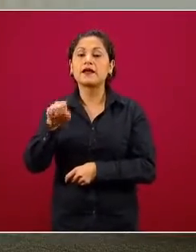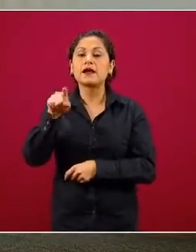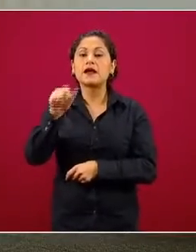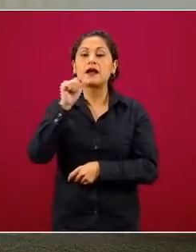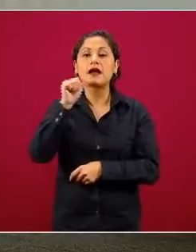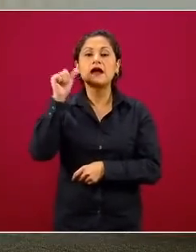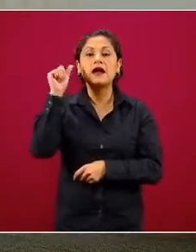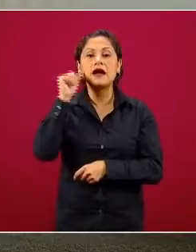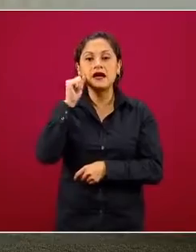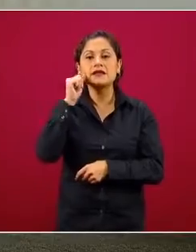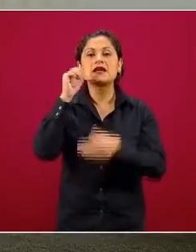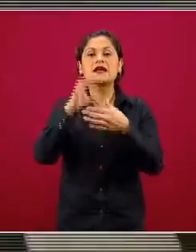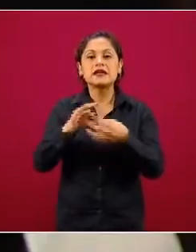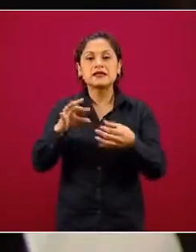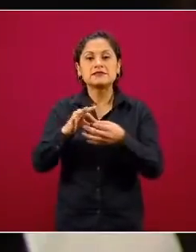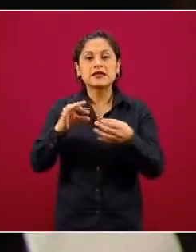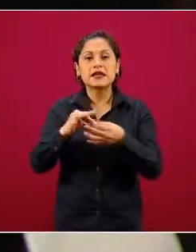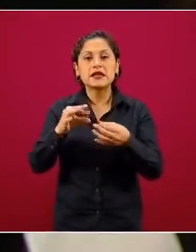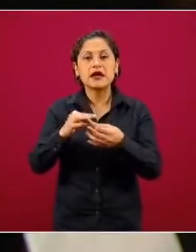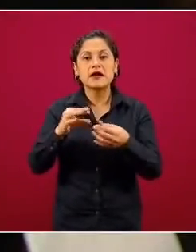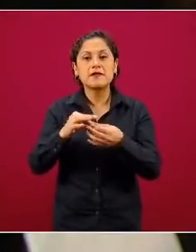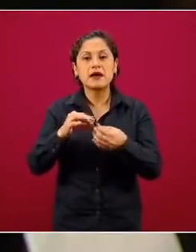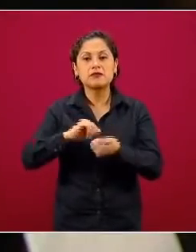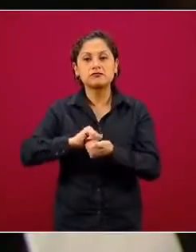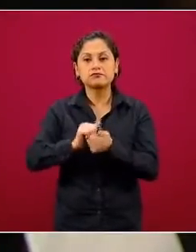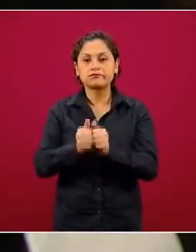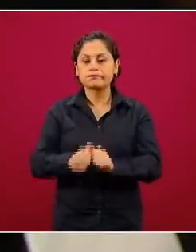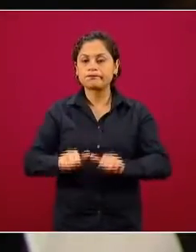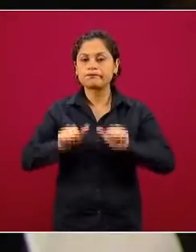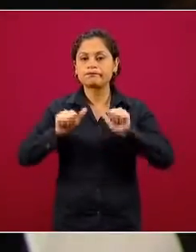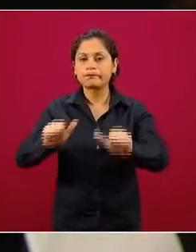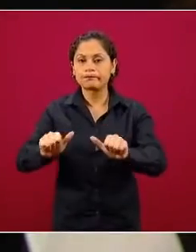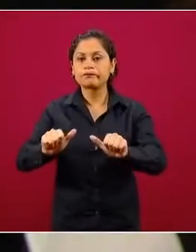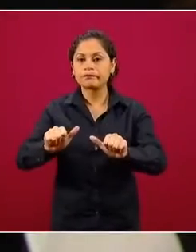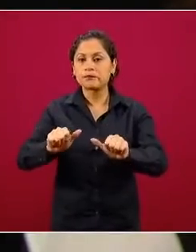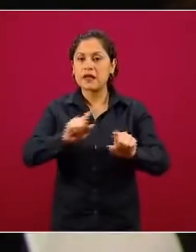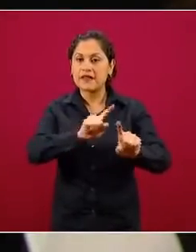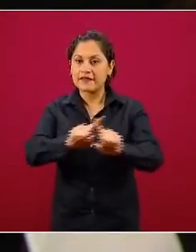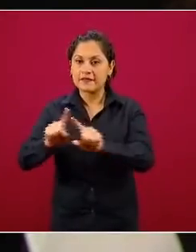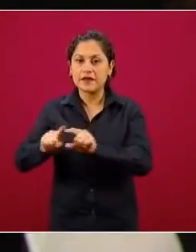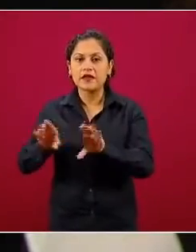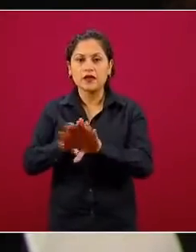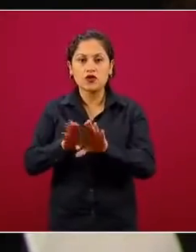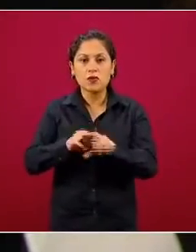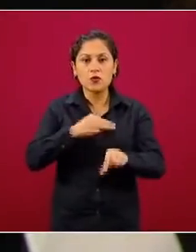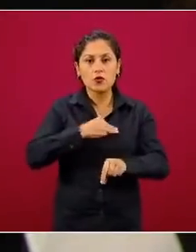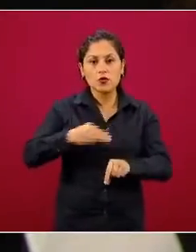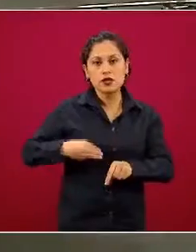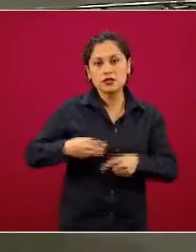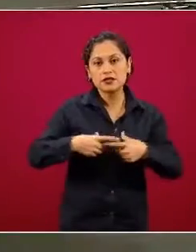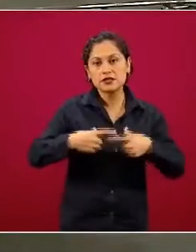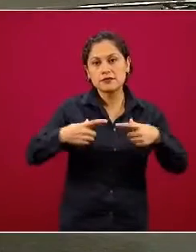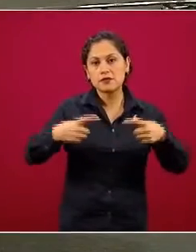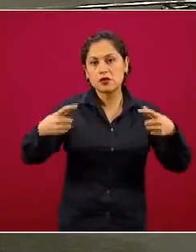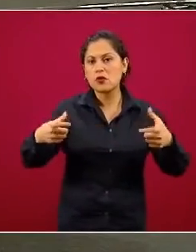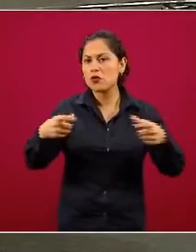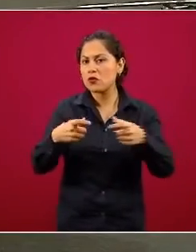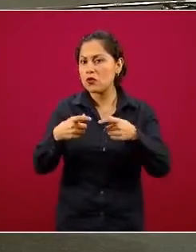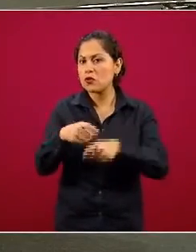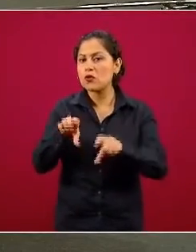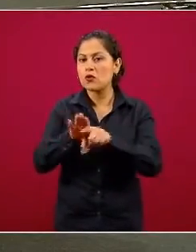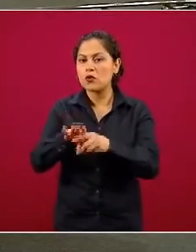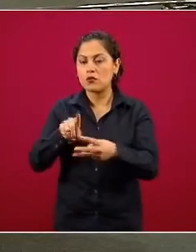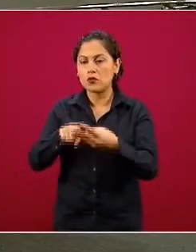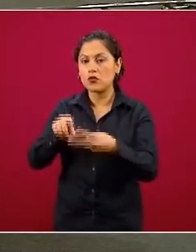rebaño. ¿Qué importancia tendrá esto precisamente para la apertura escalonada de los municipios? Doctora Lomía, si me puede hacer el favor de